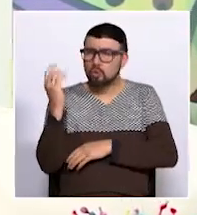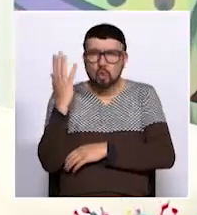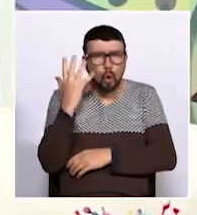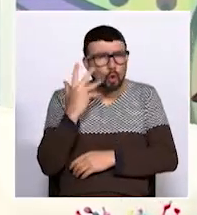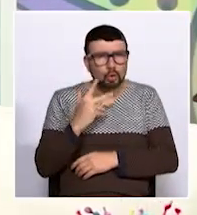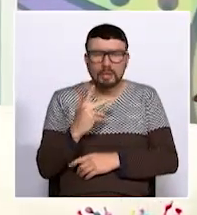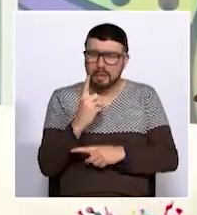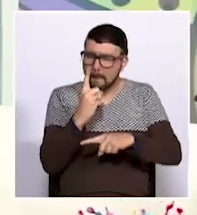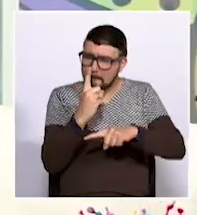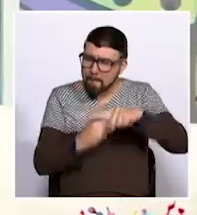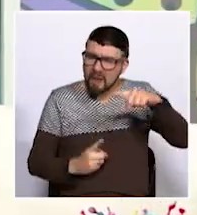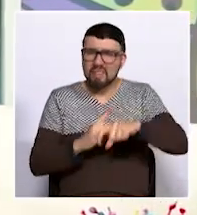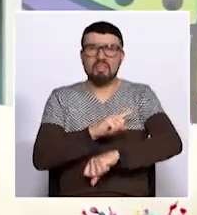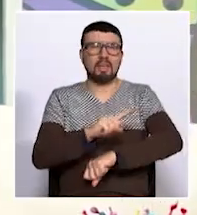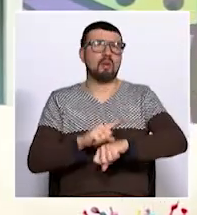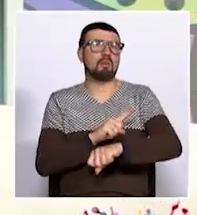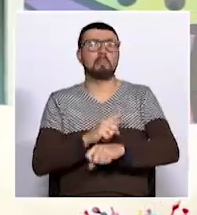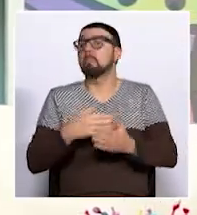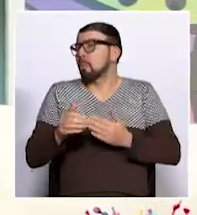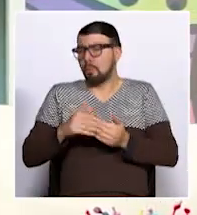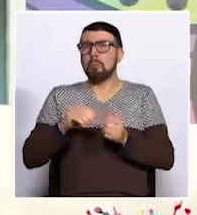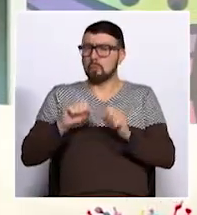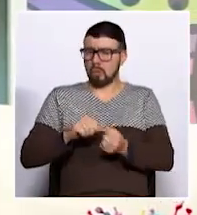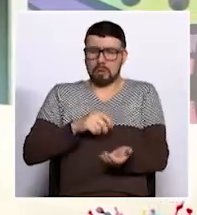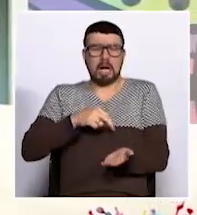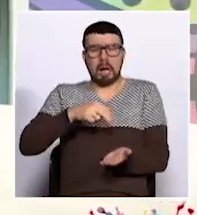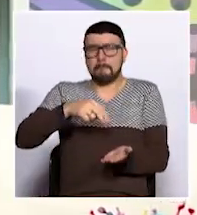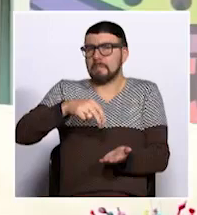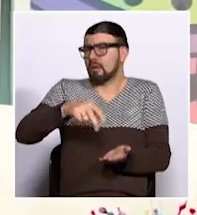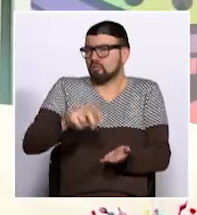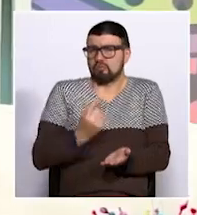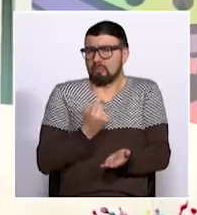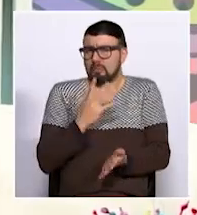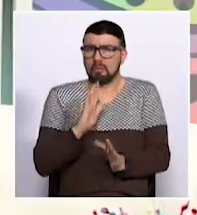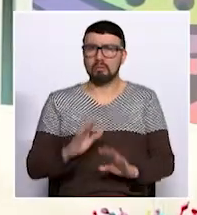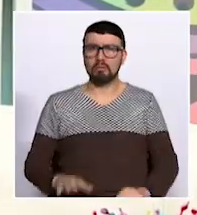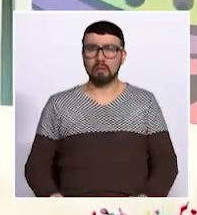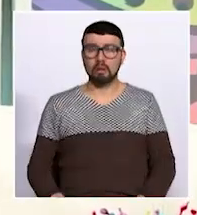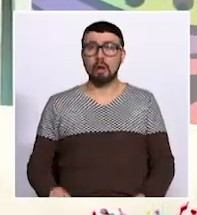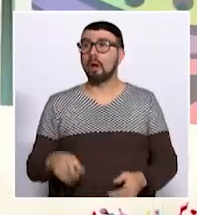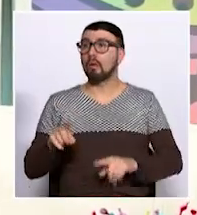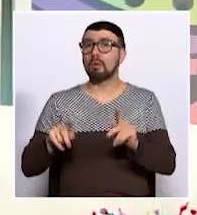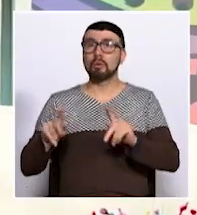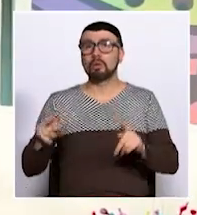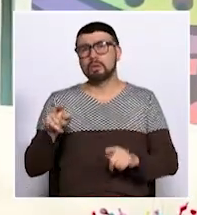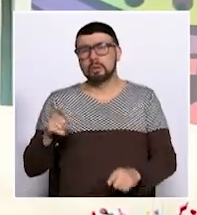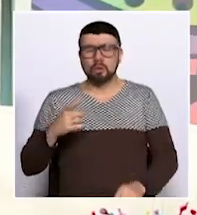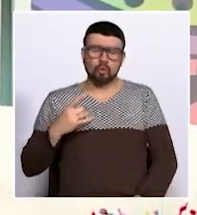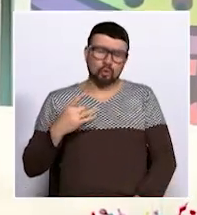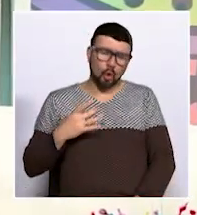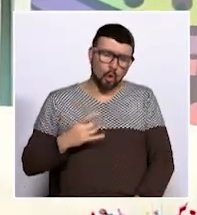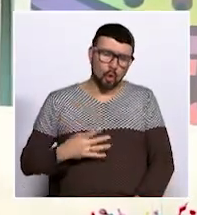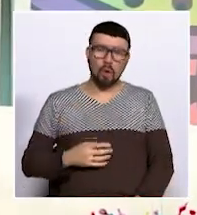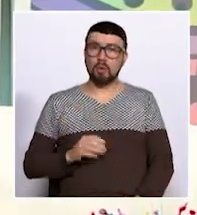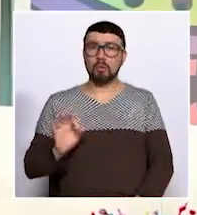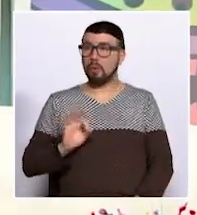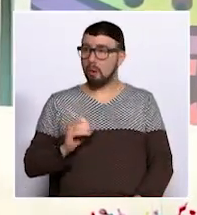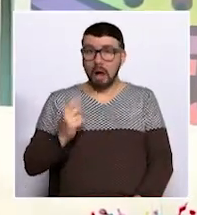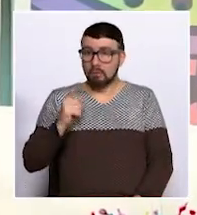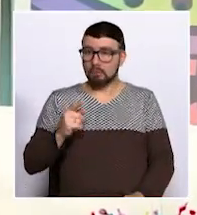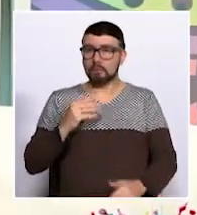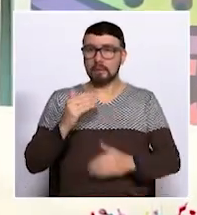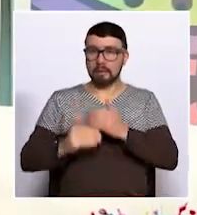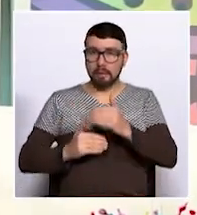alguna actividad, así sea caminar. Las personas que tengan algún tipo de dolor o que vamos a irlo desarrollando durante